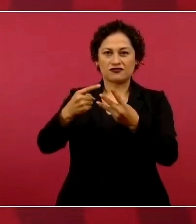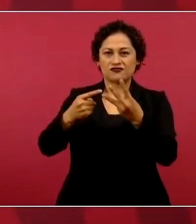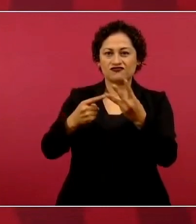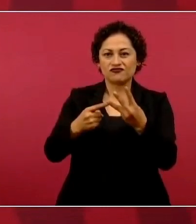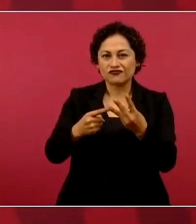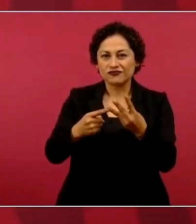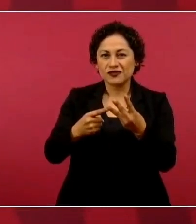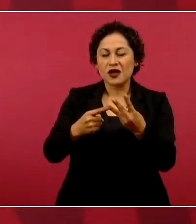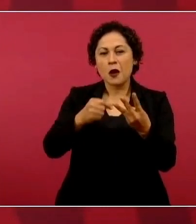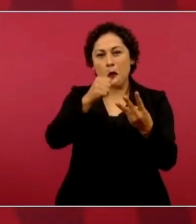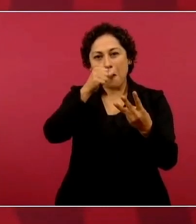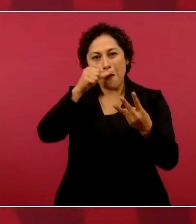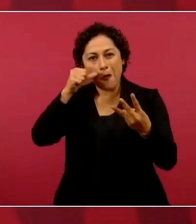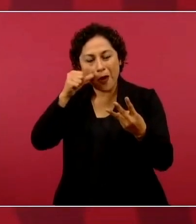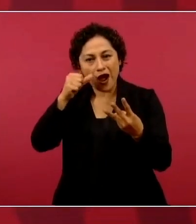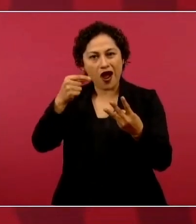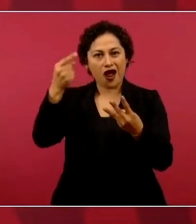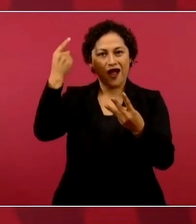regresar a Juárez,